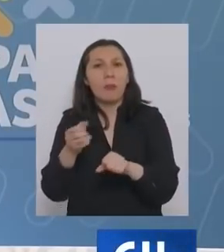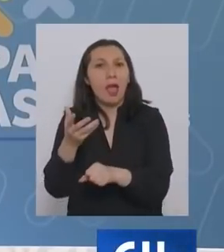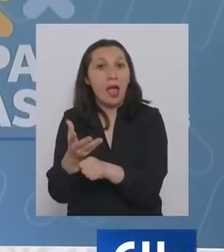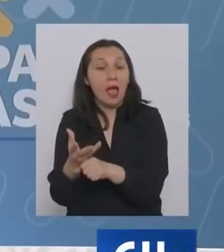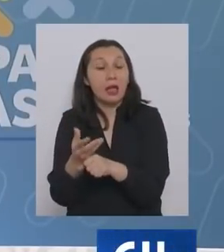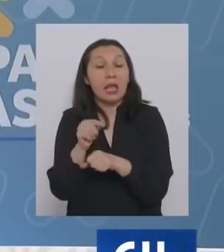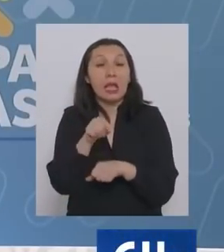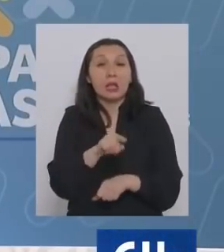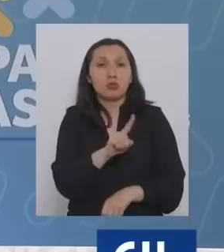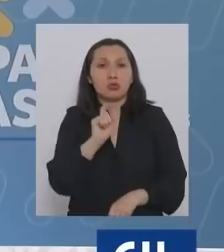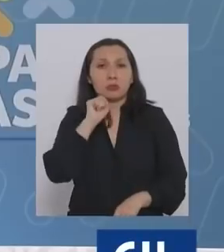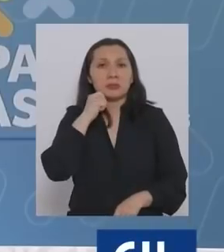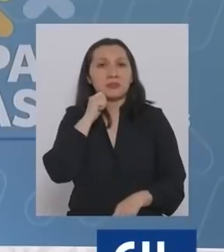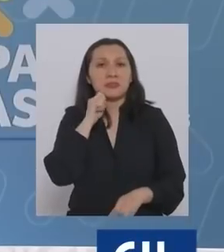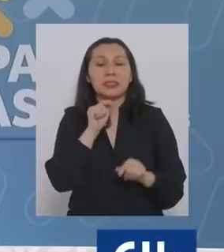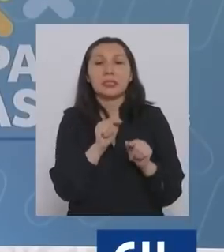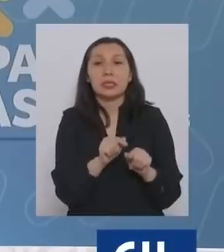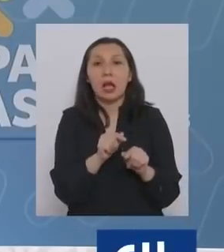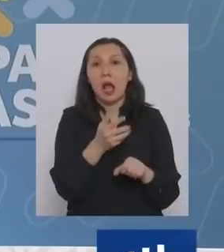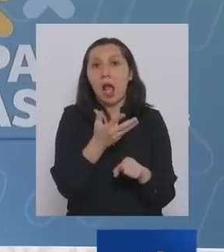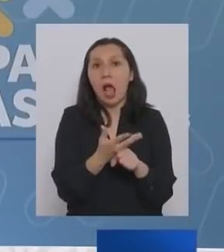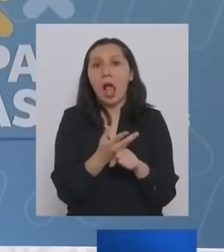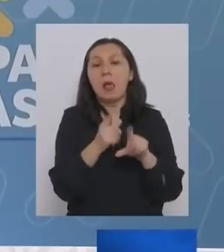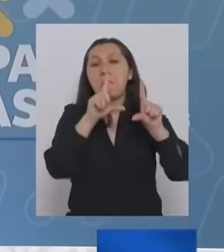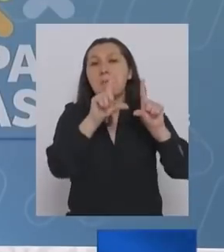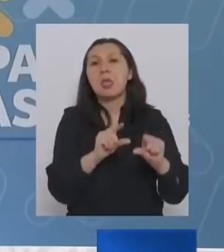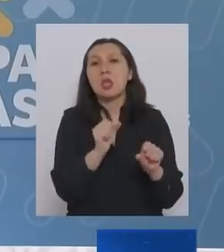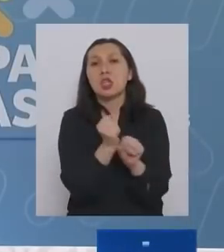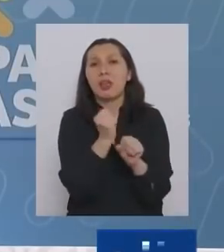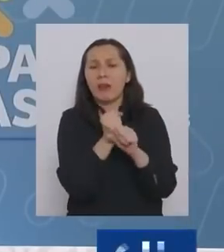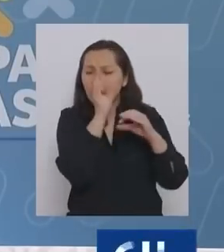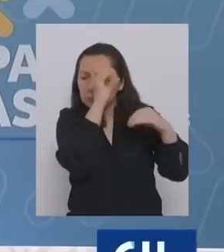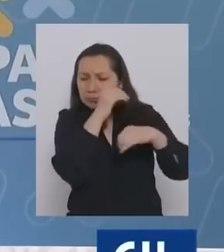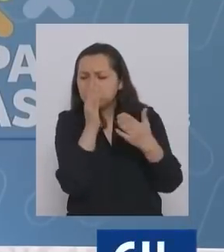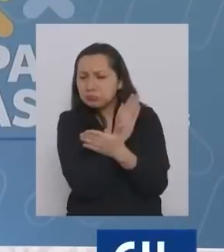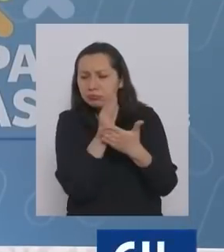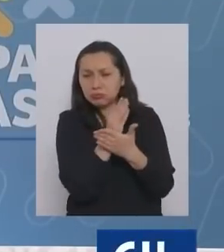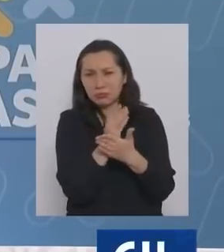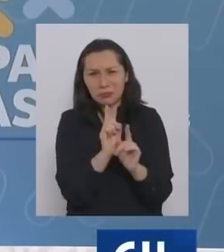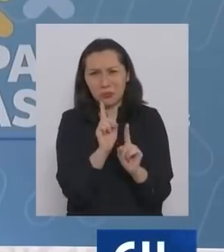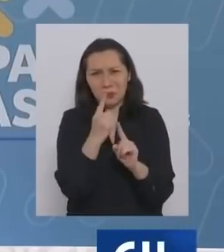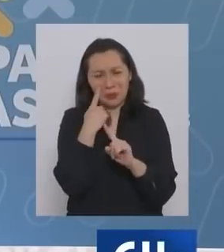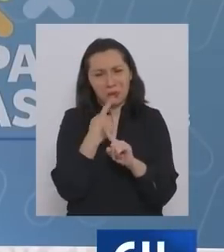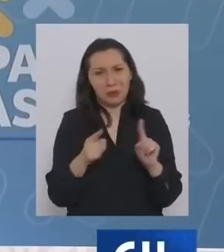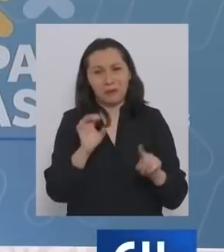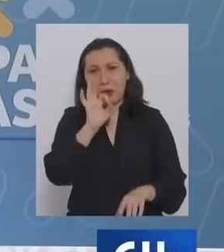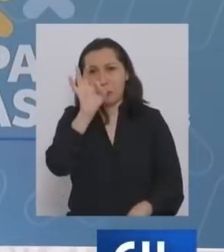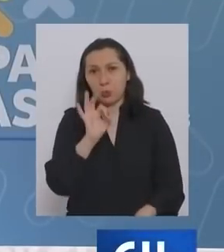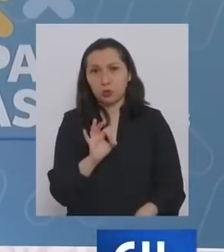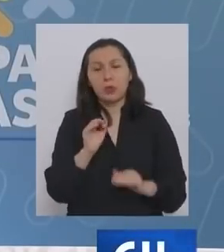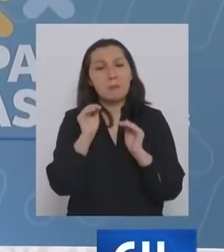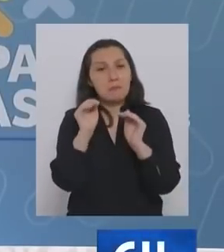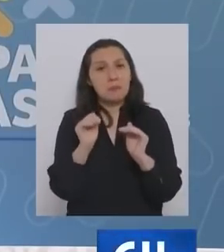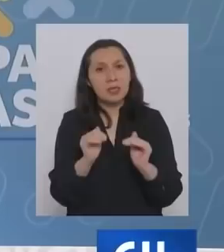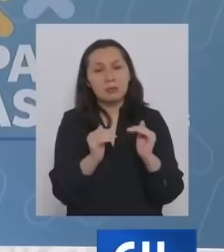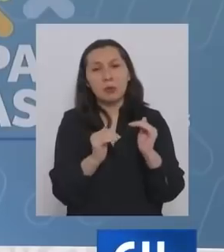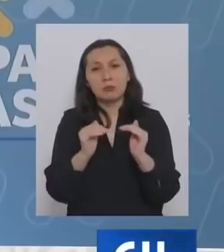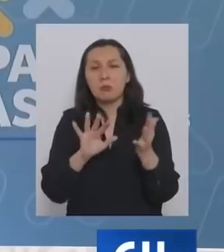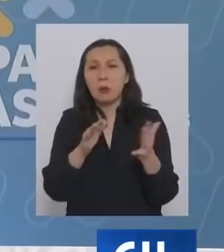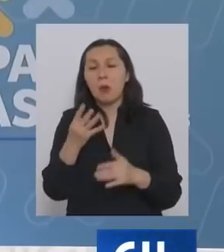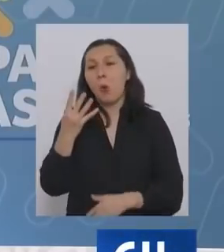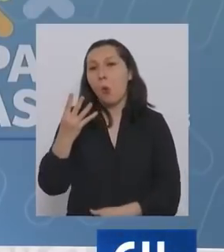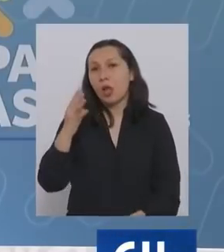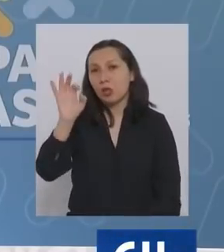Pero esto no significa que haya habido una disminución en la capacidad ni en el porcentaje, que se ha mantenido alrededor de